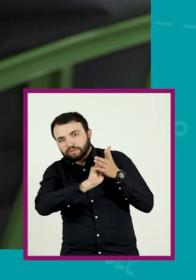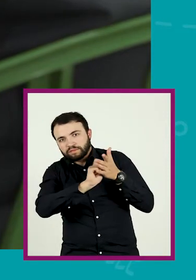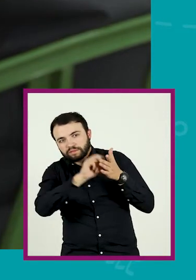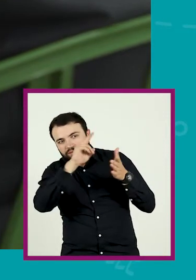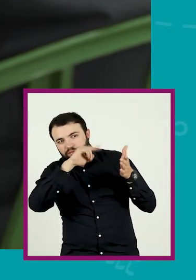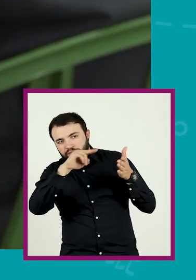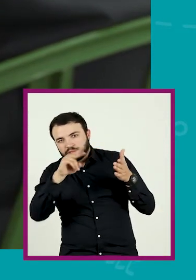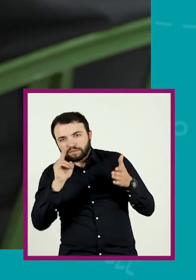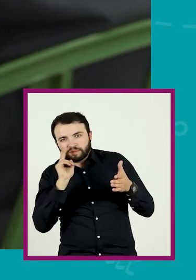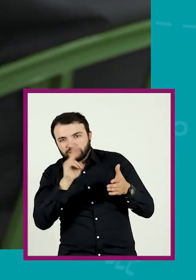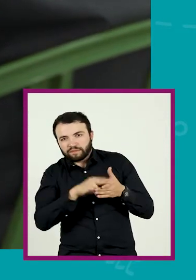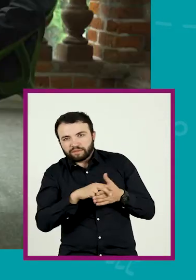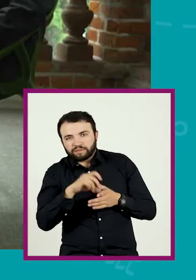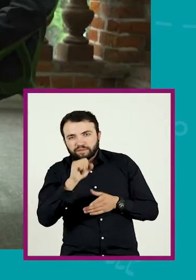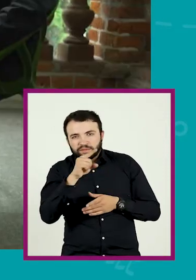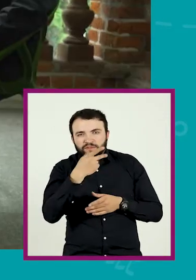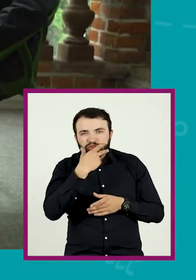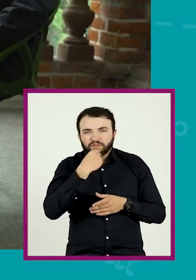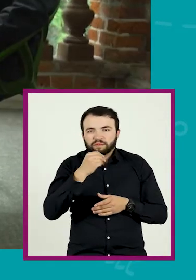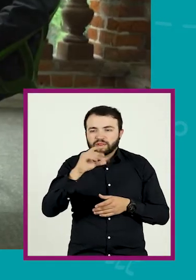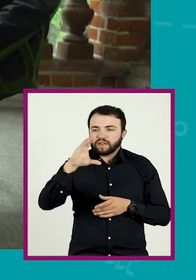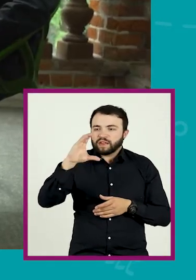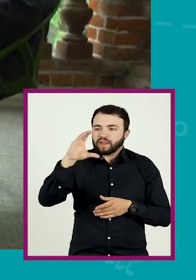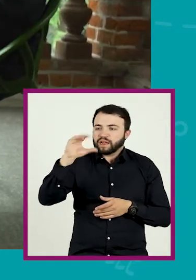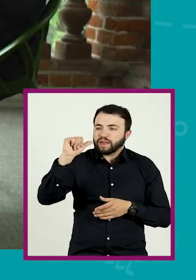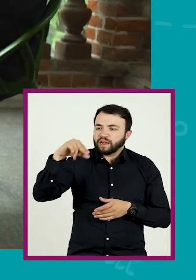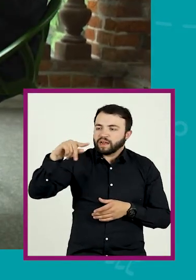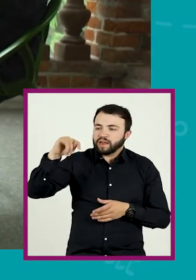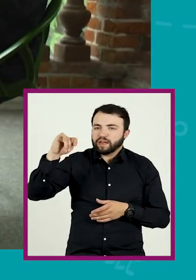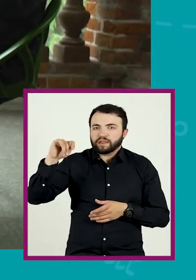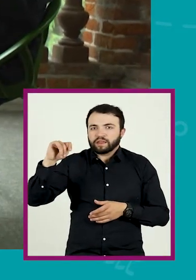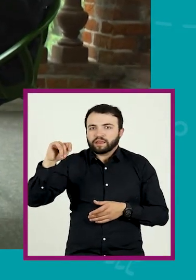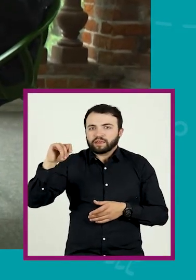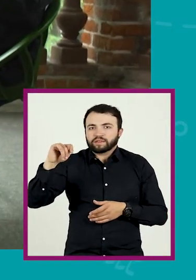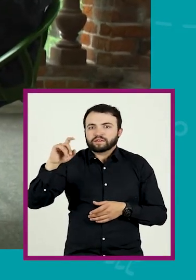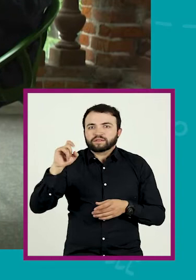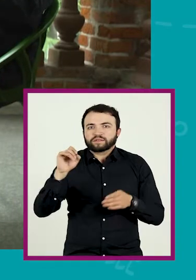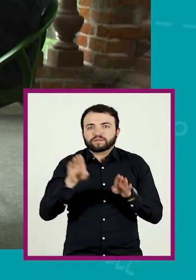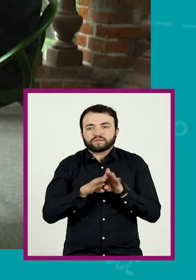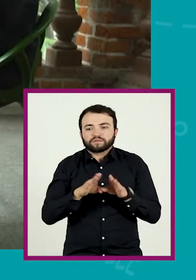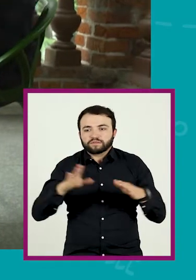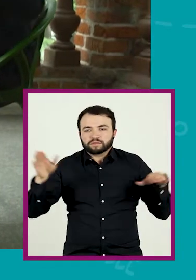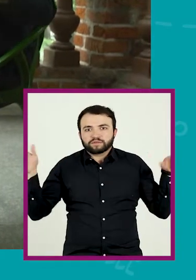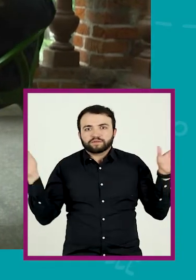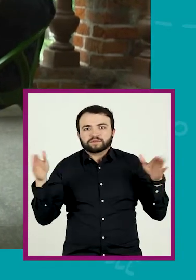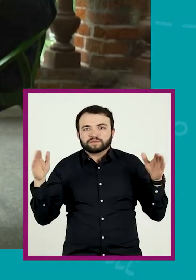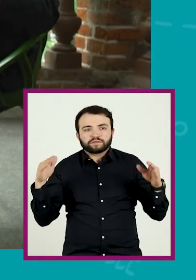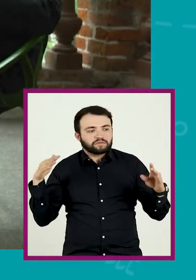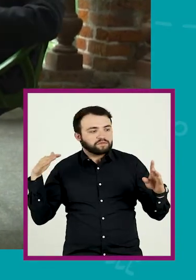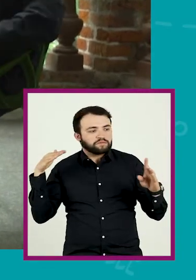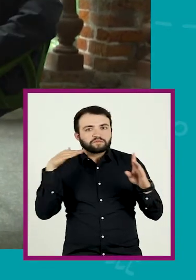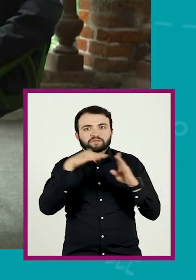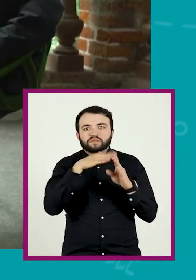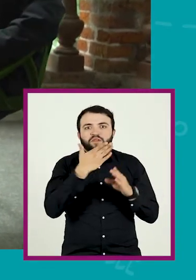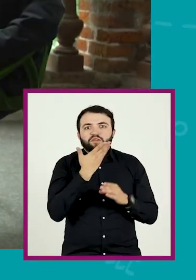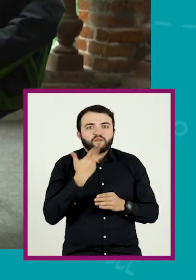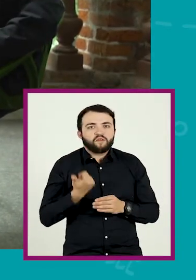tan ilustrativa de Kant, de una paloma que vuela sin ningún obstáculo por el